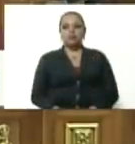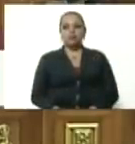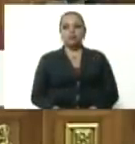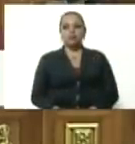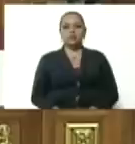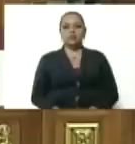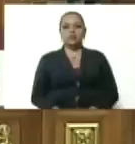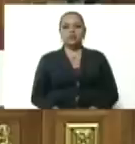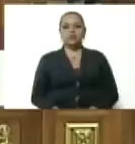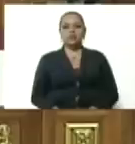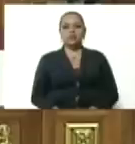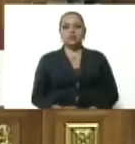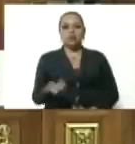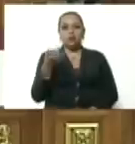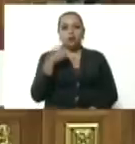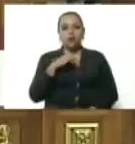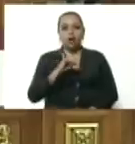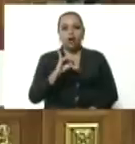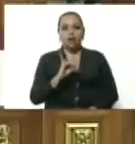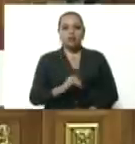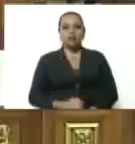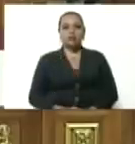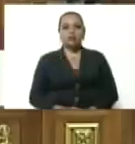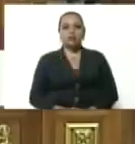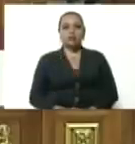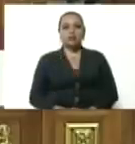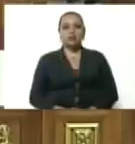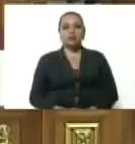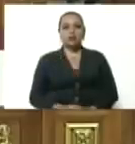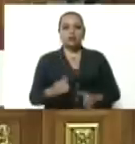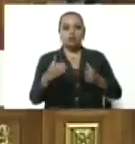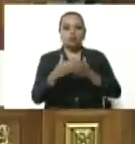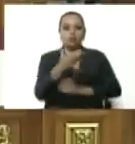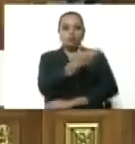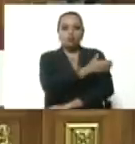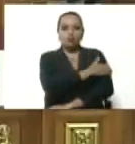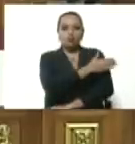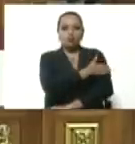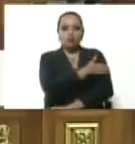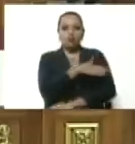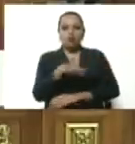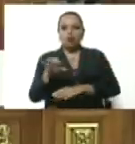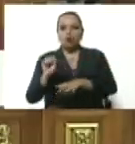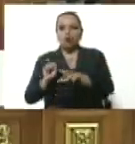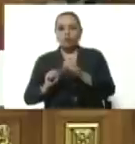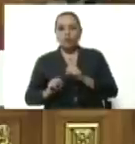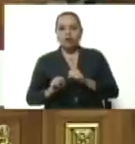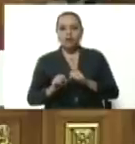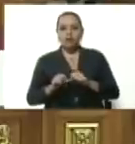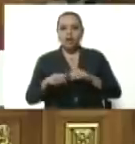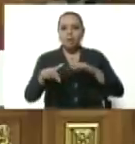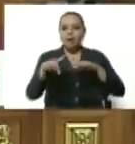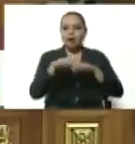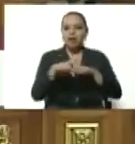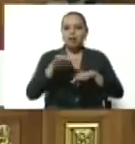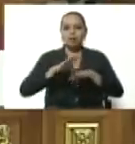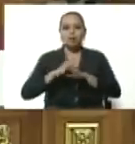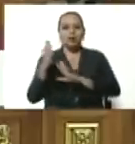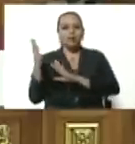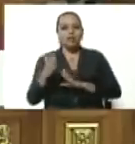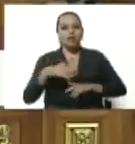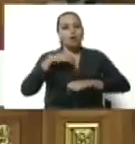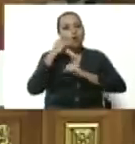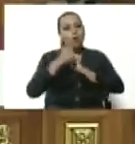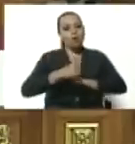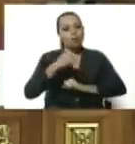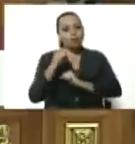Y lo que queda, señores de la oposición, es comprar alpargatas, porque lo que viene